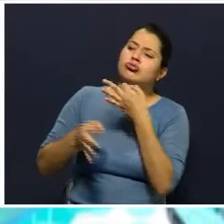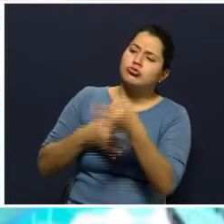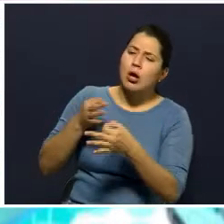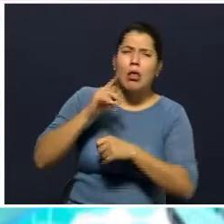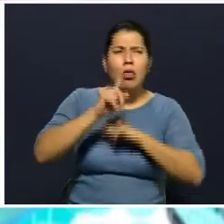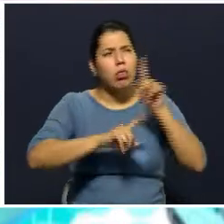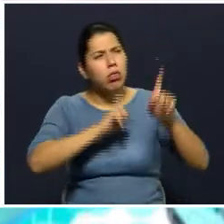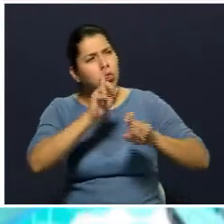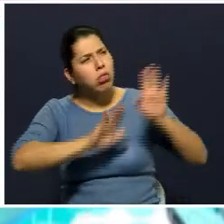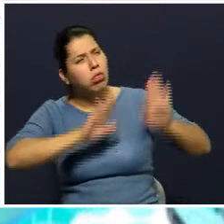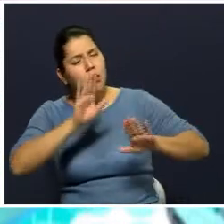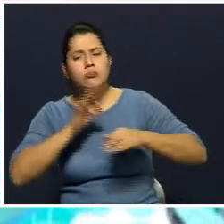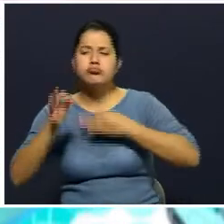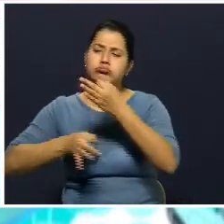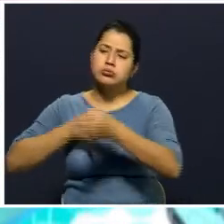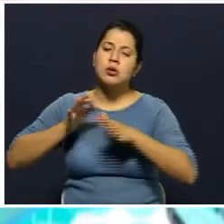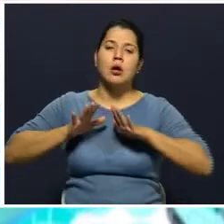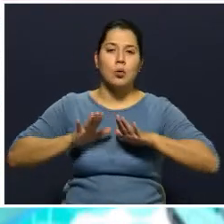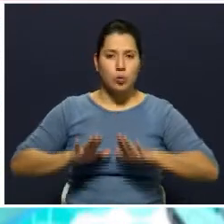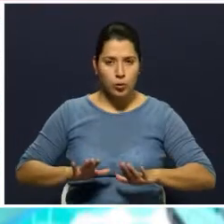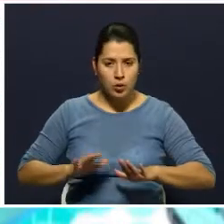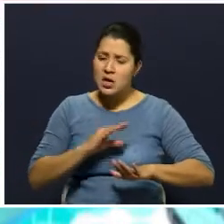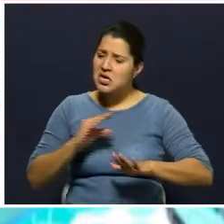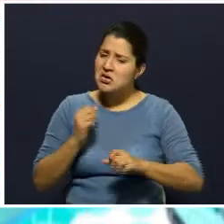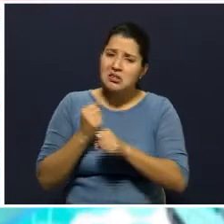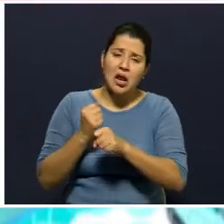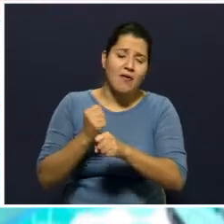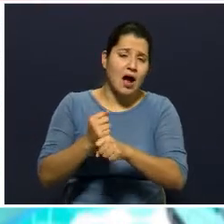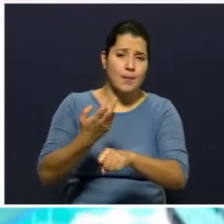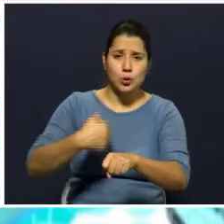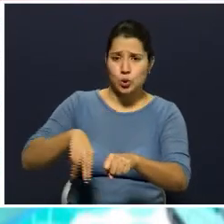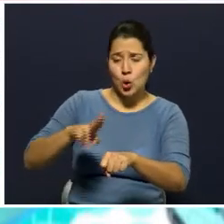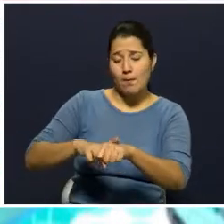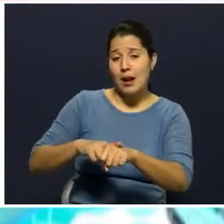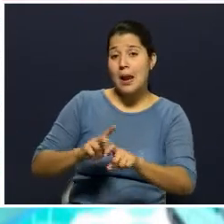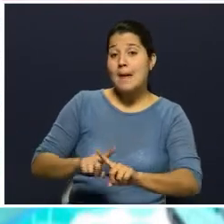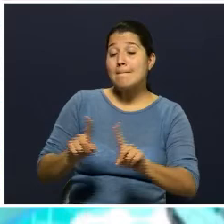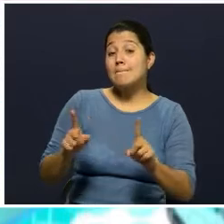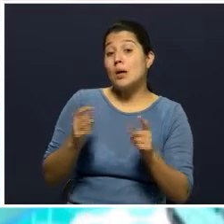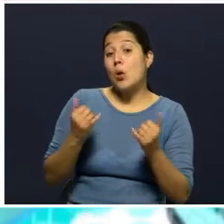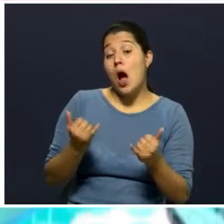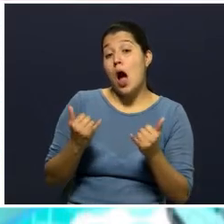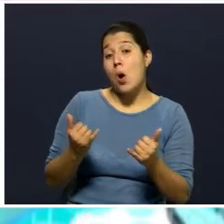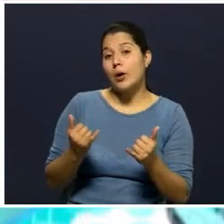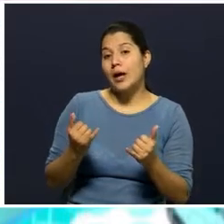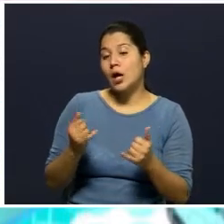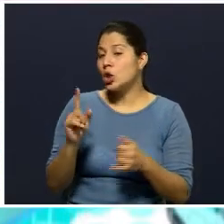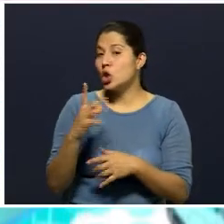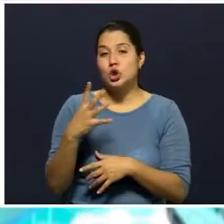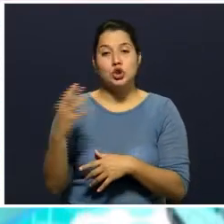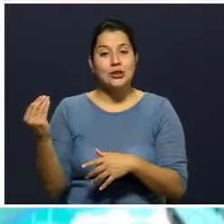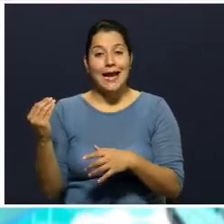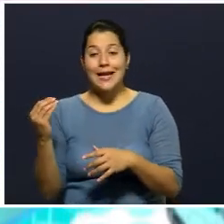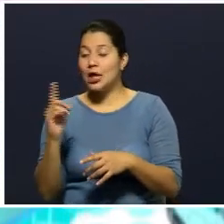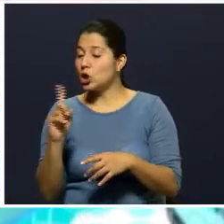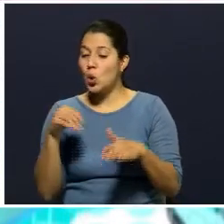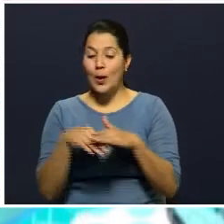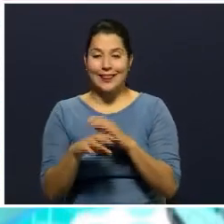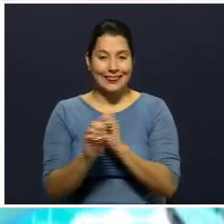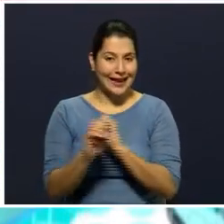las consultas y se han venido trabajando dentro del centro como normalmente se hace, con la única diferencia es que no ha salido gente ni ha entrado